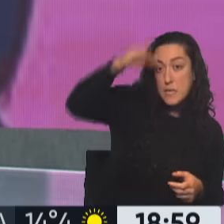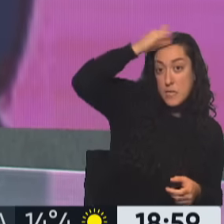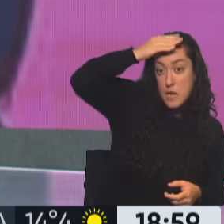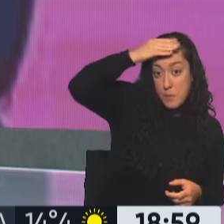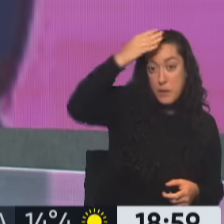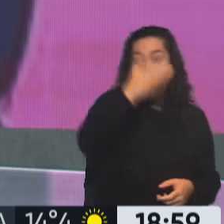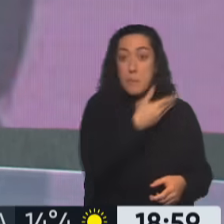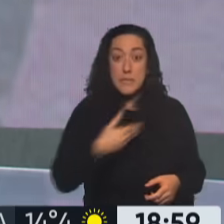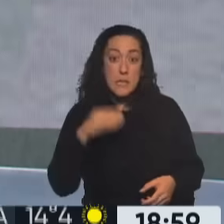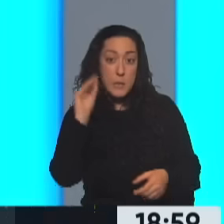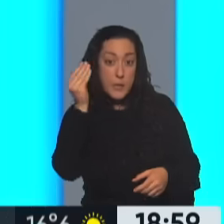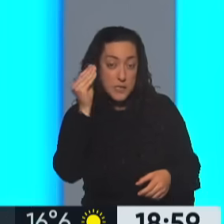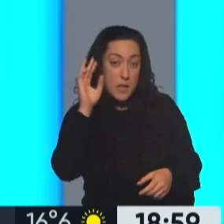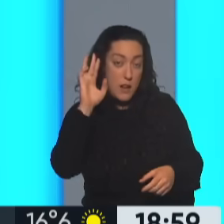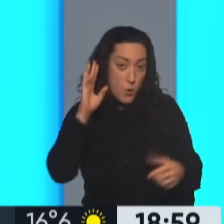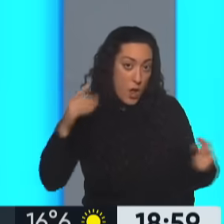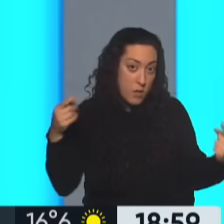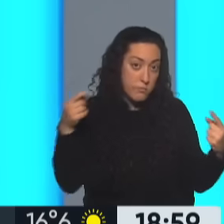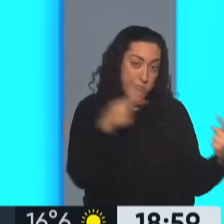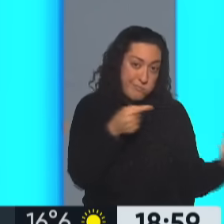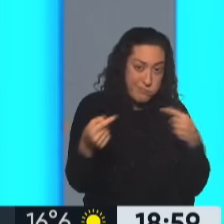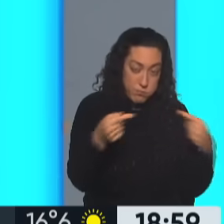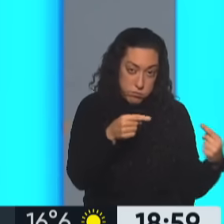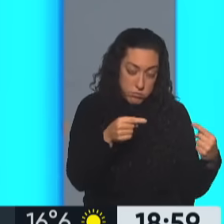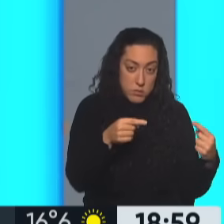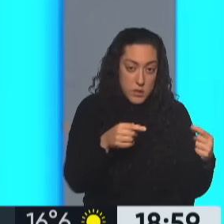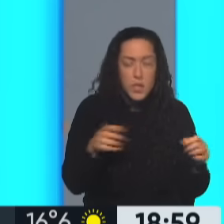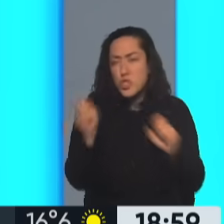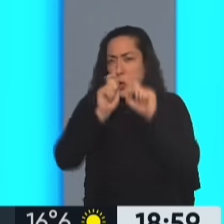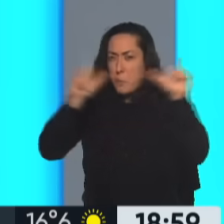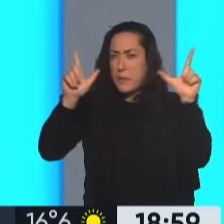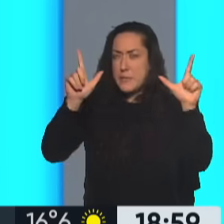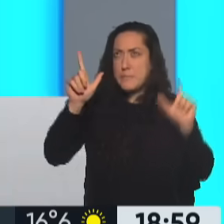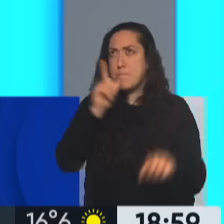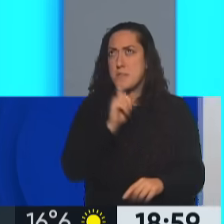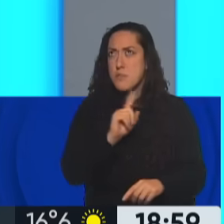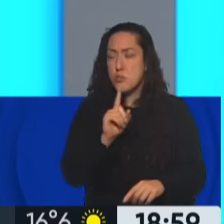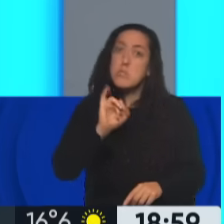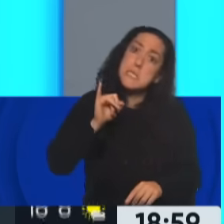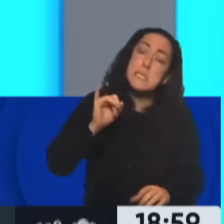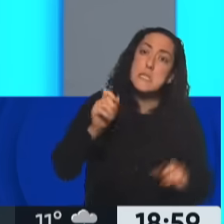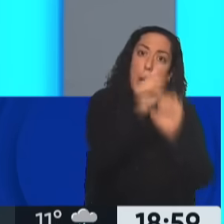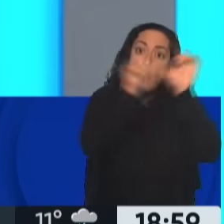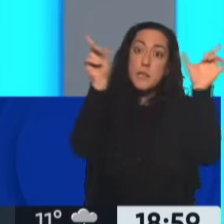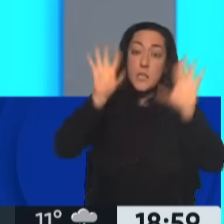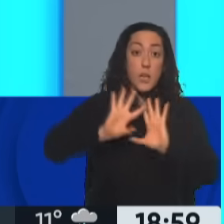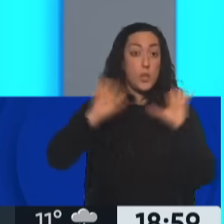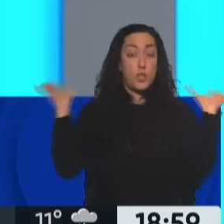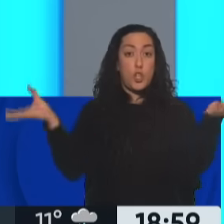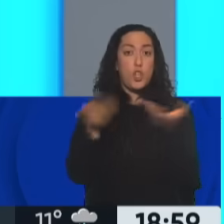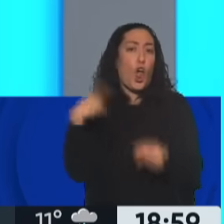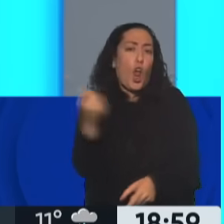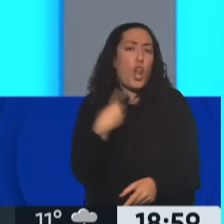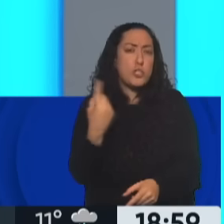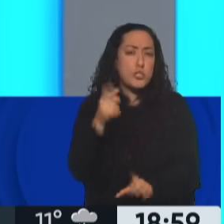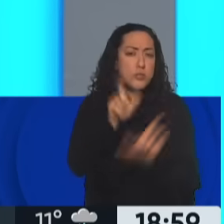y el presidente de Brasil. Y porque de alguna manera, a ver, no sé si fue fue una sorpresa. A ver, si bien el mundo, podríamos decir, que está a la espera de